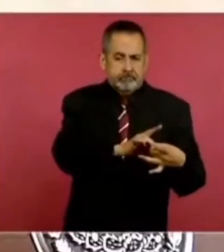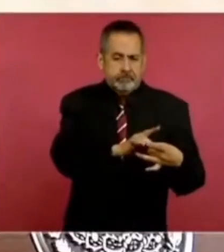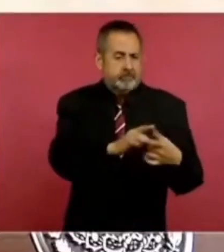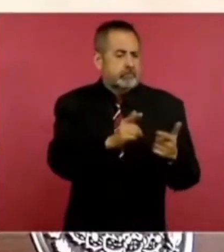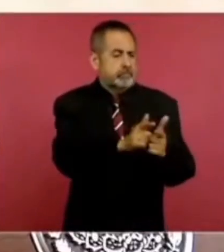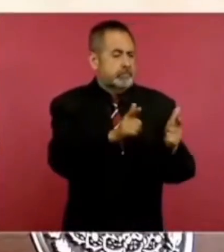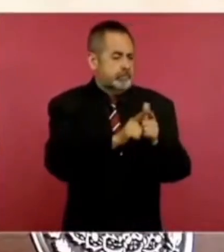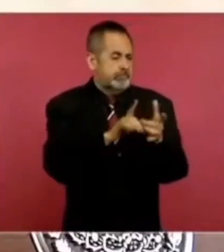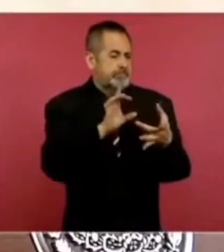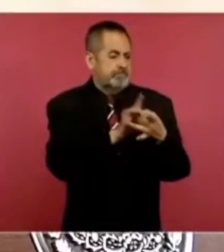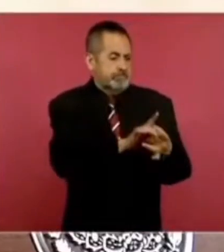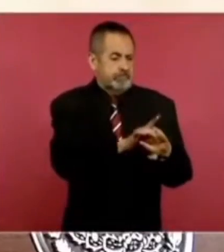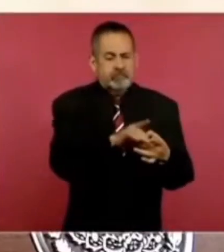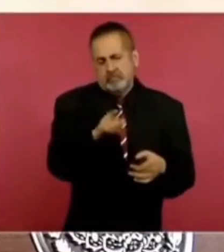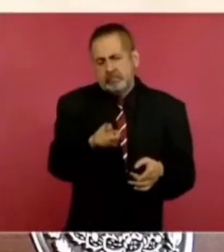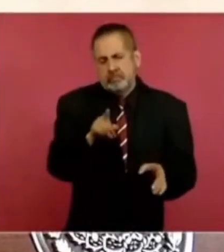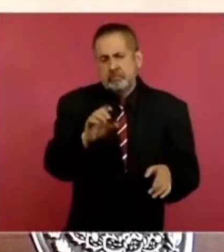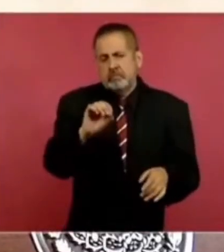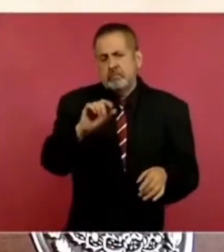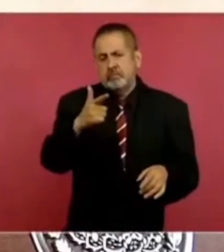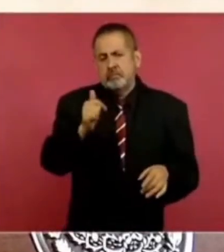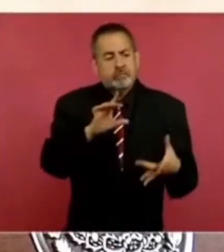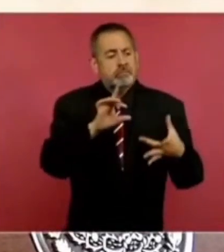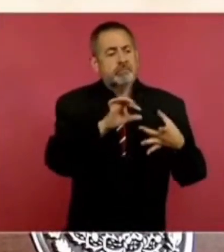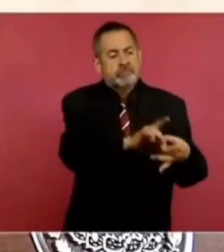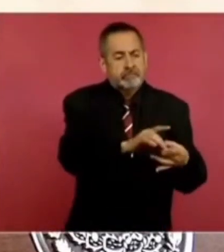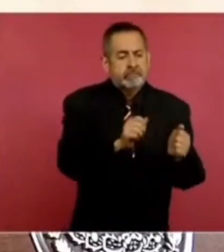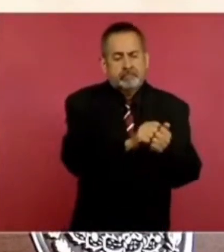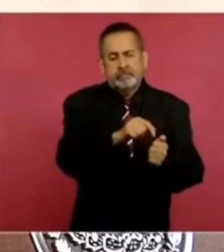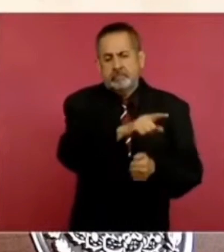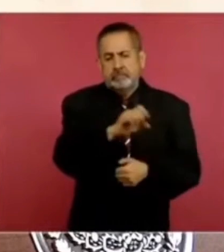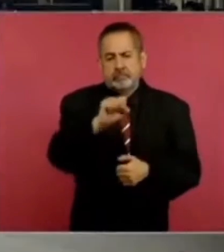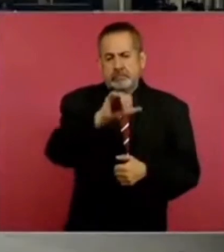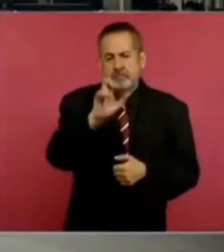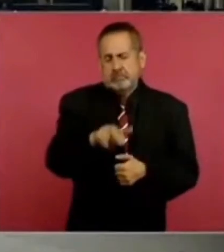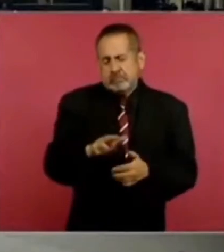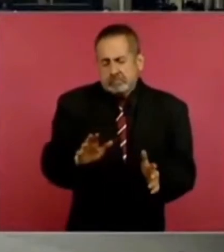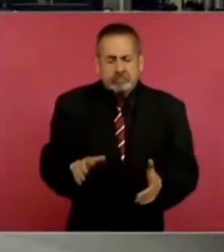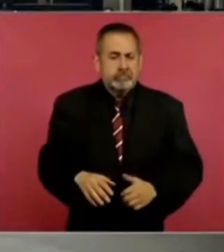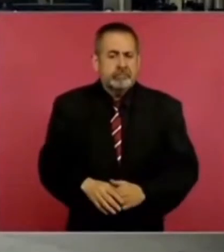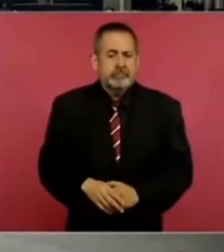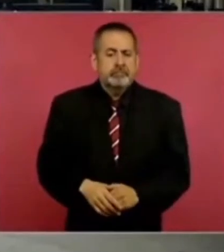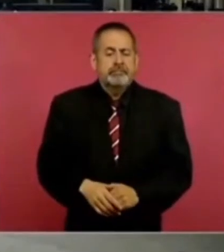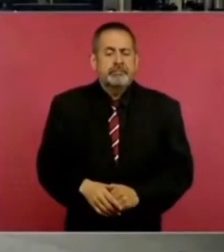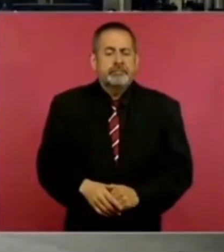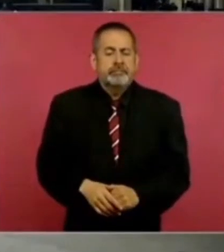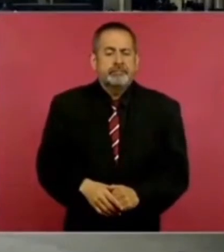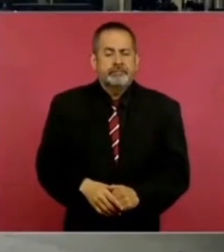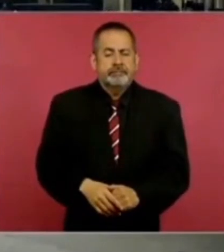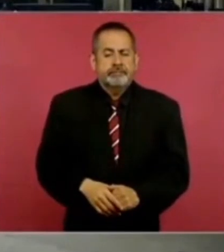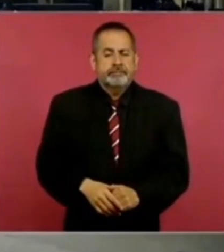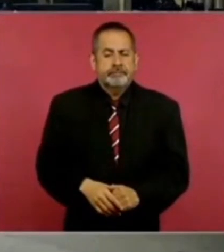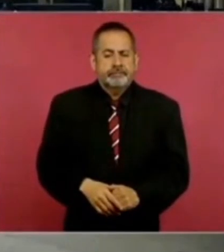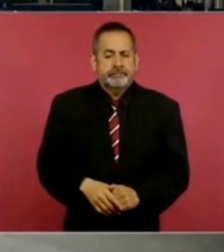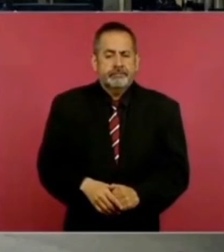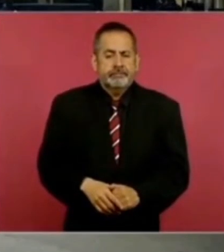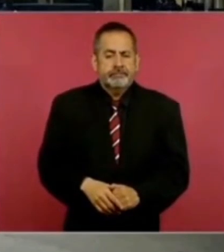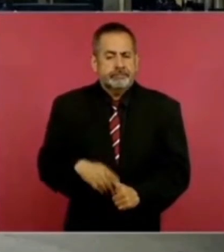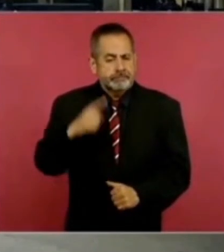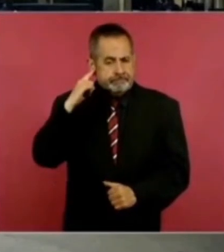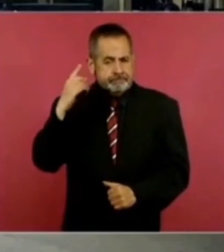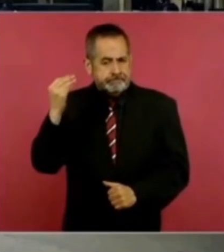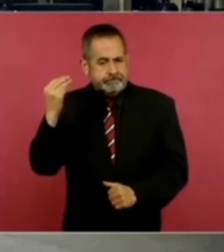gremio. Pero además del dinero que tienen los del Poder Judicial, siempre también existe un